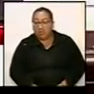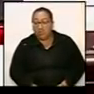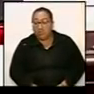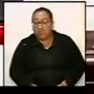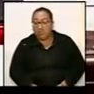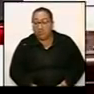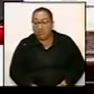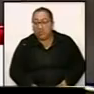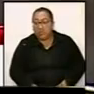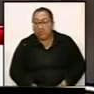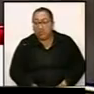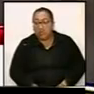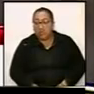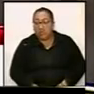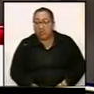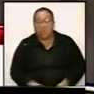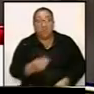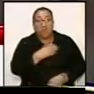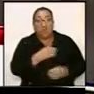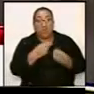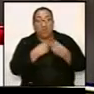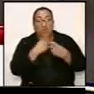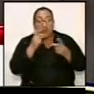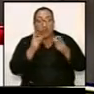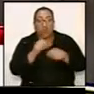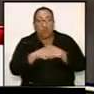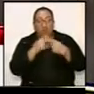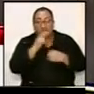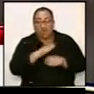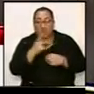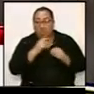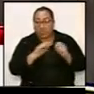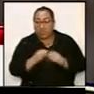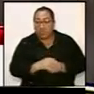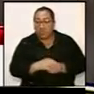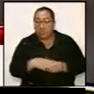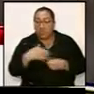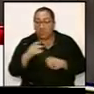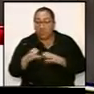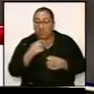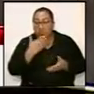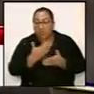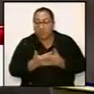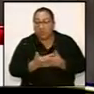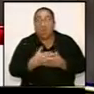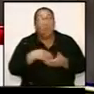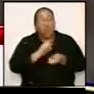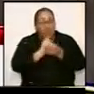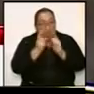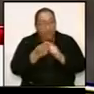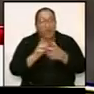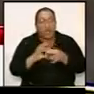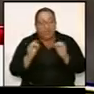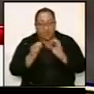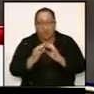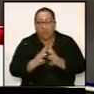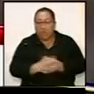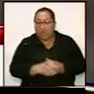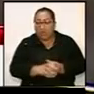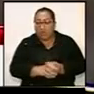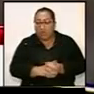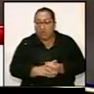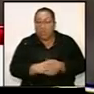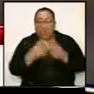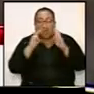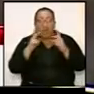Para que concluya, por favor. Los ministerios encargados de velar por la infancia y la desnutrición, podemos hacerlos. Podemos cambiar esa historia y ver esa